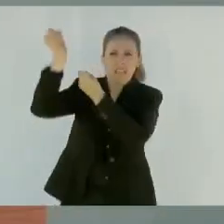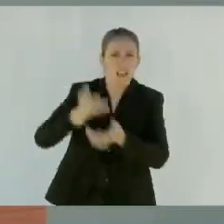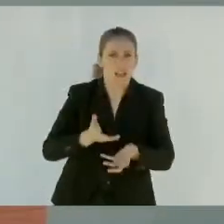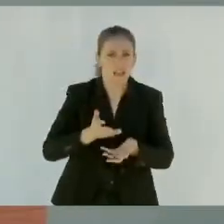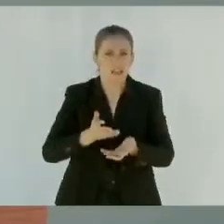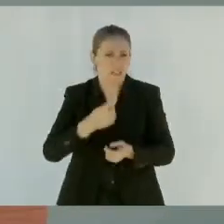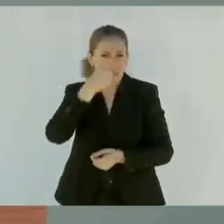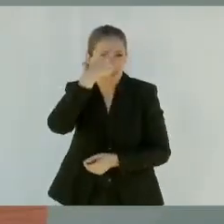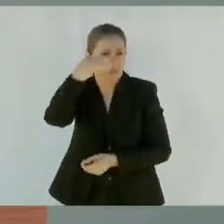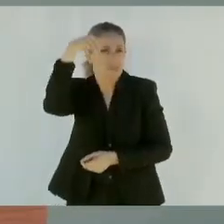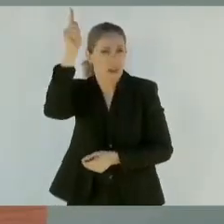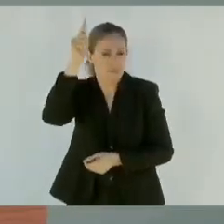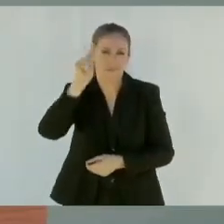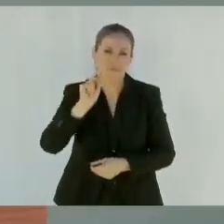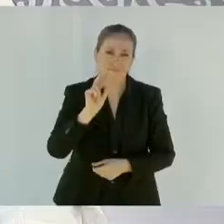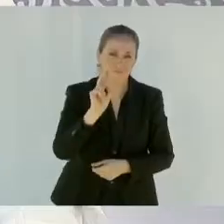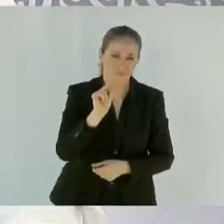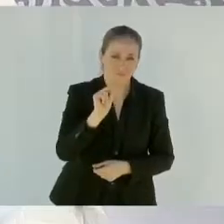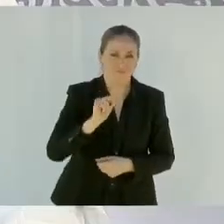no concretar